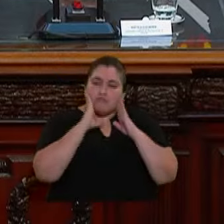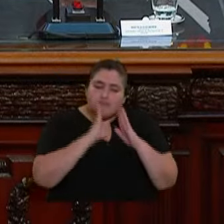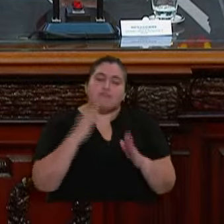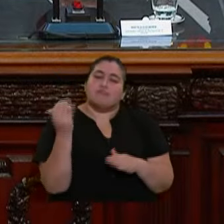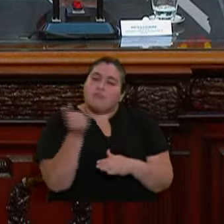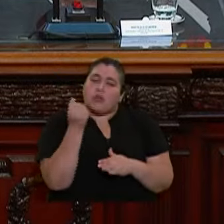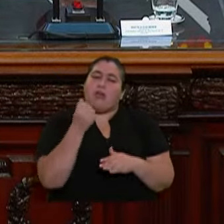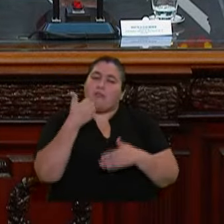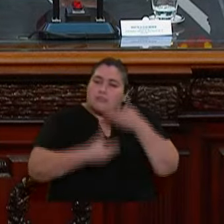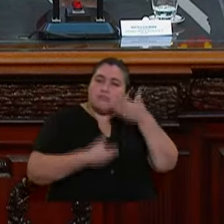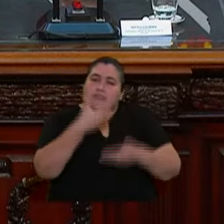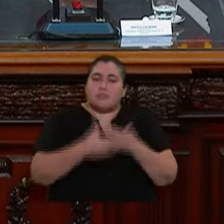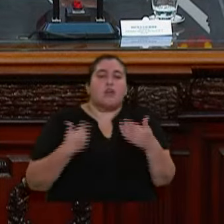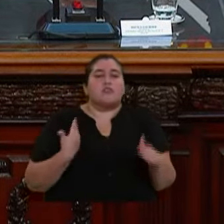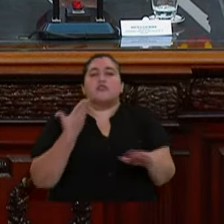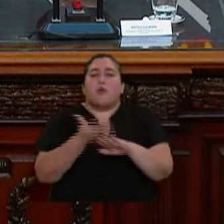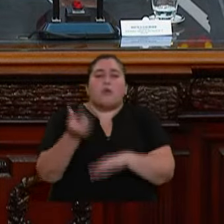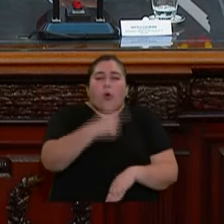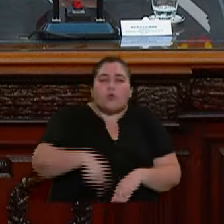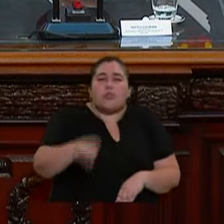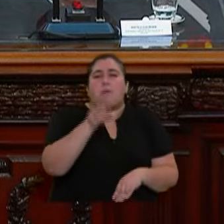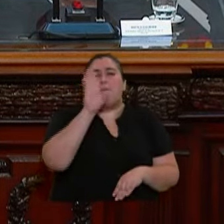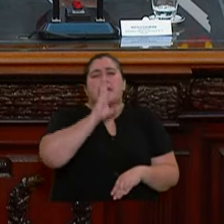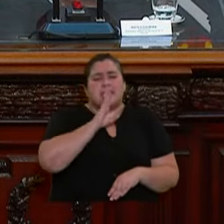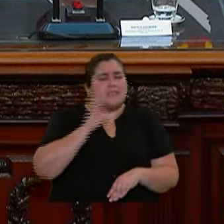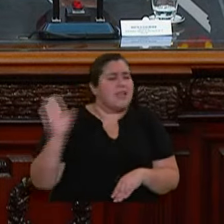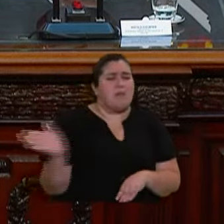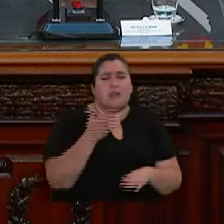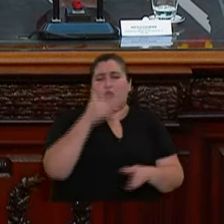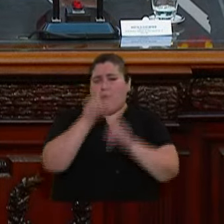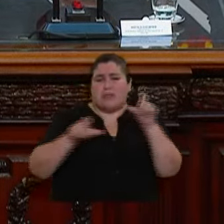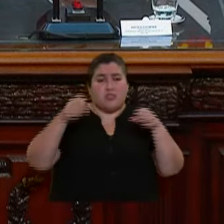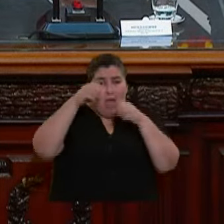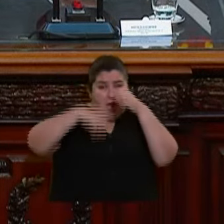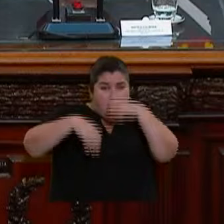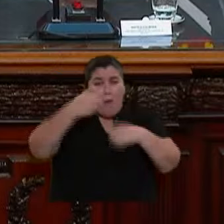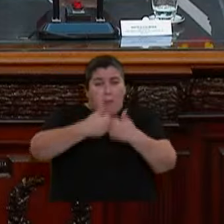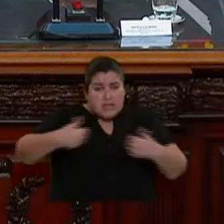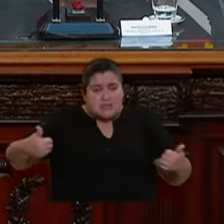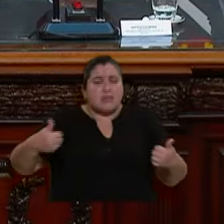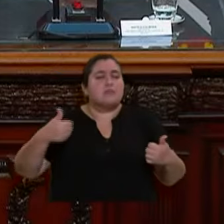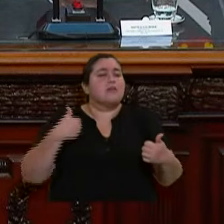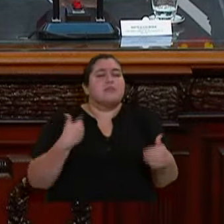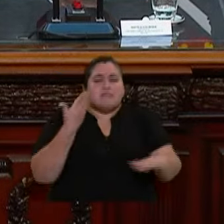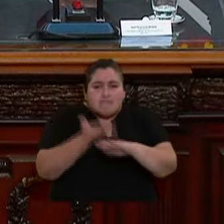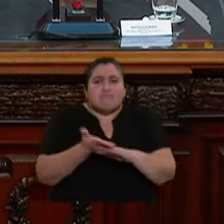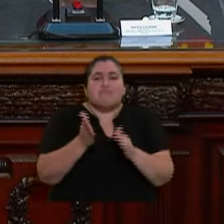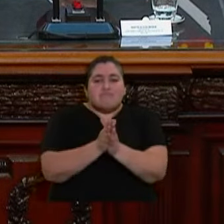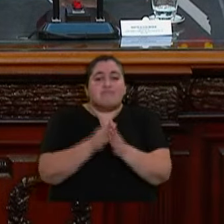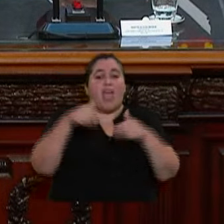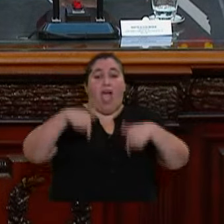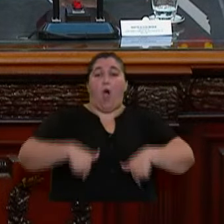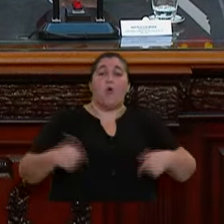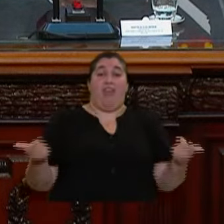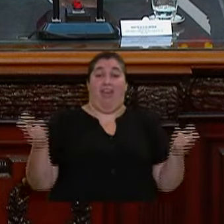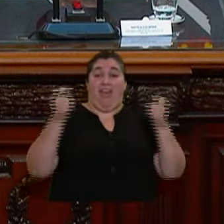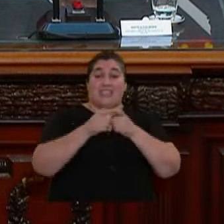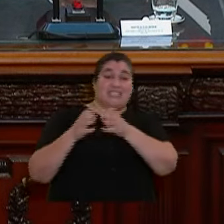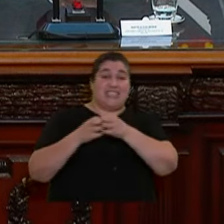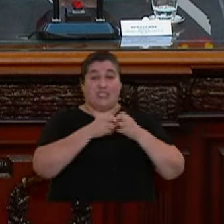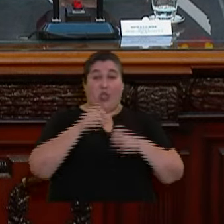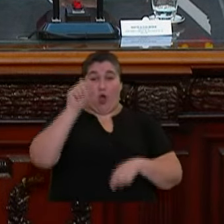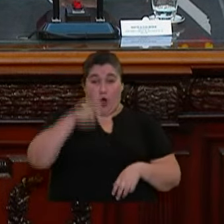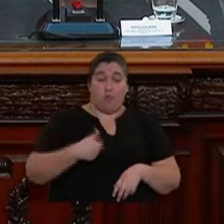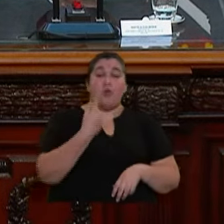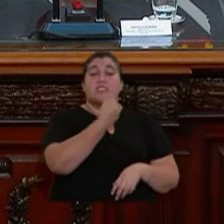camino. Yo le pido lo mismo para mí y para todos los aquí presentes. De esta manera, quedan inauguradas las sesiones ordinarias